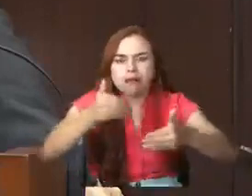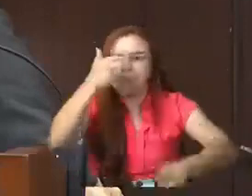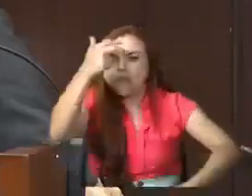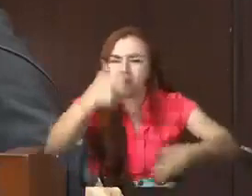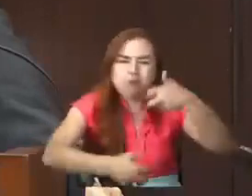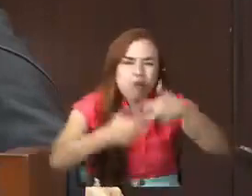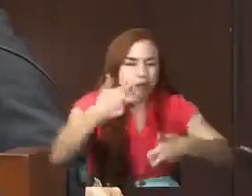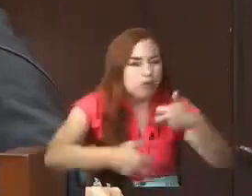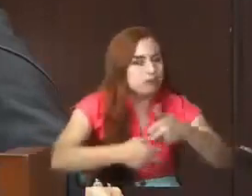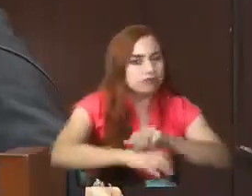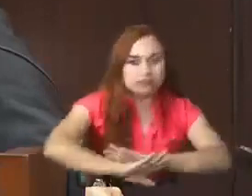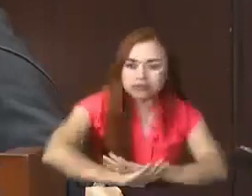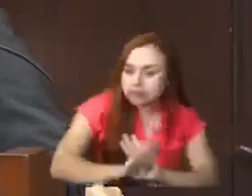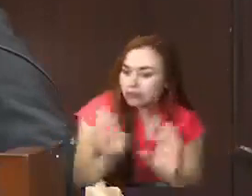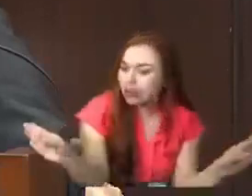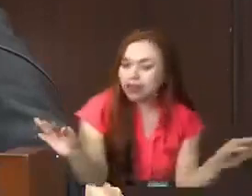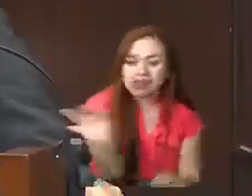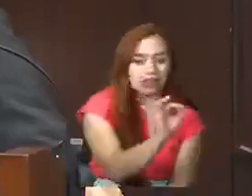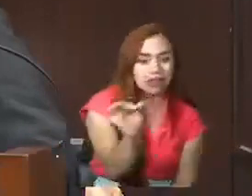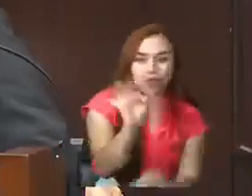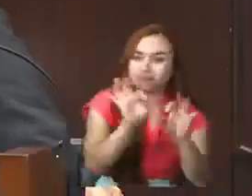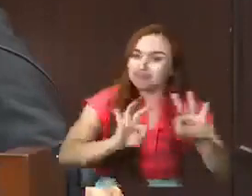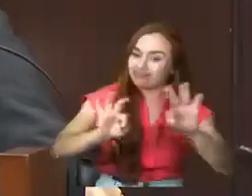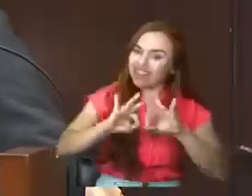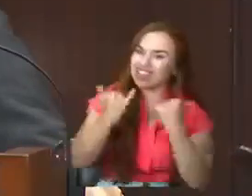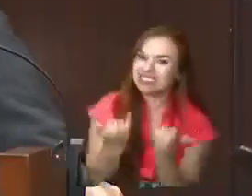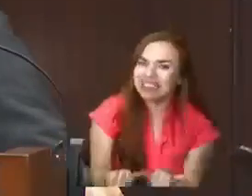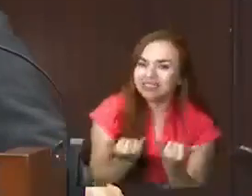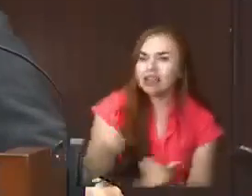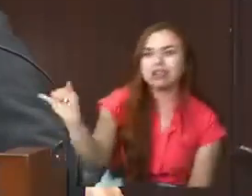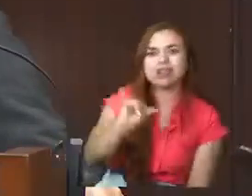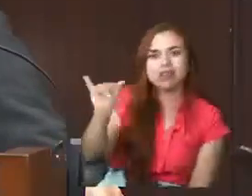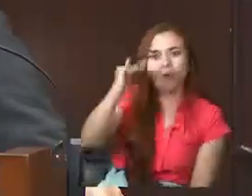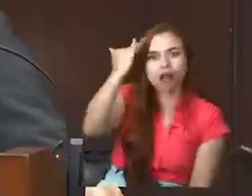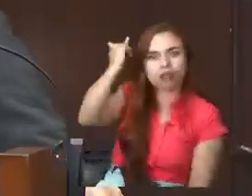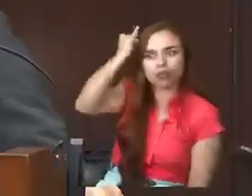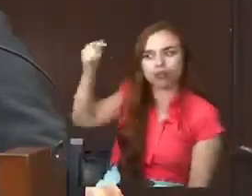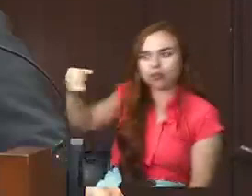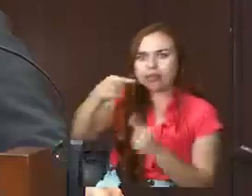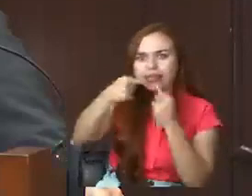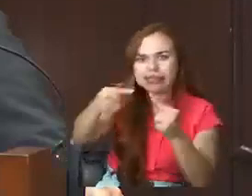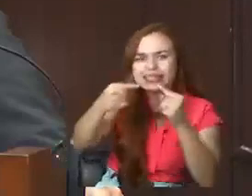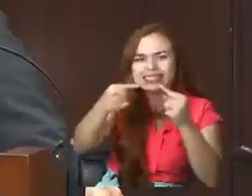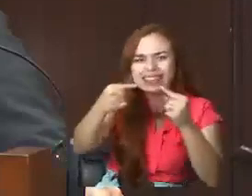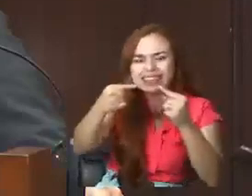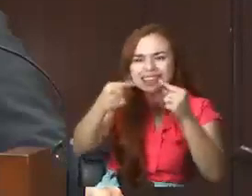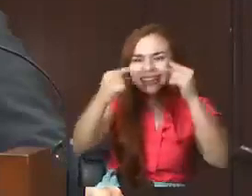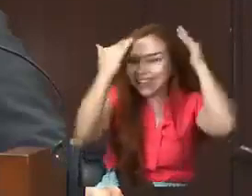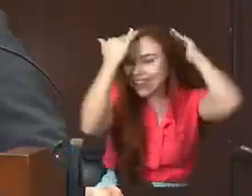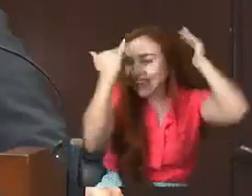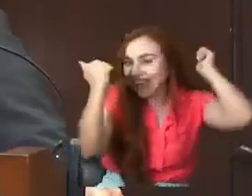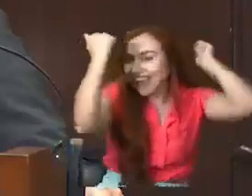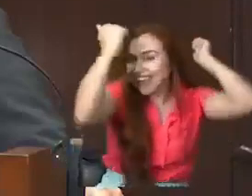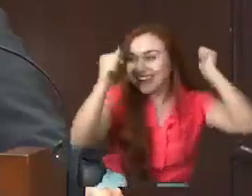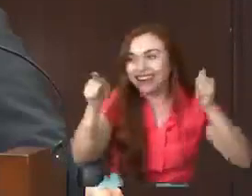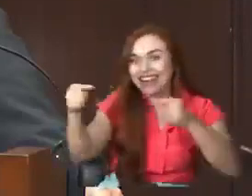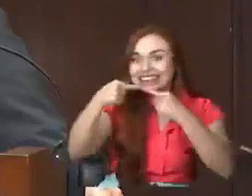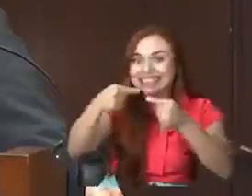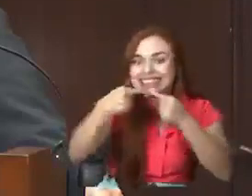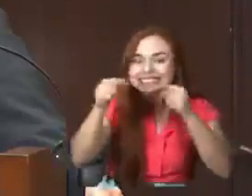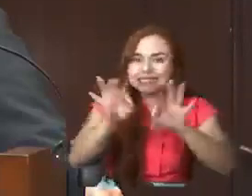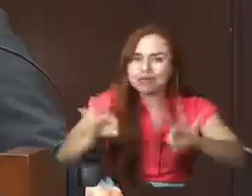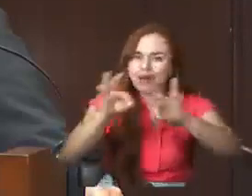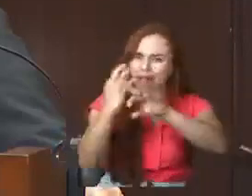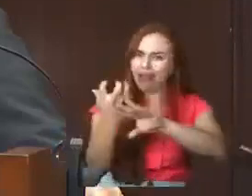luces largas, como decía el general Omar Torrijos Herrera. En primer lugar, Panamá es un